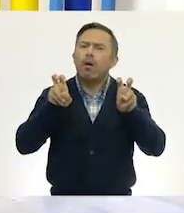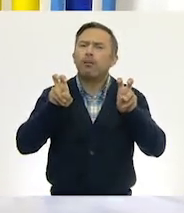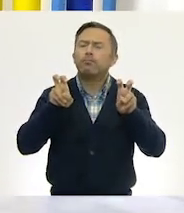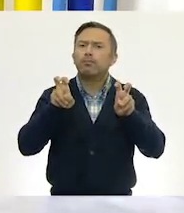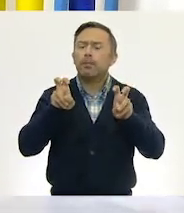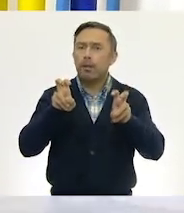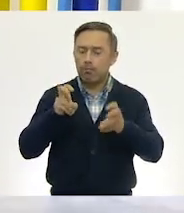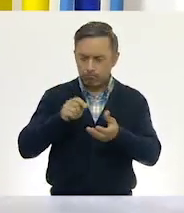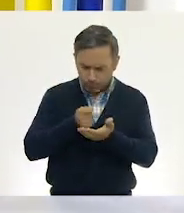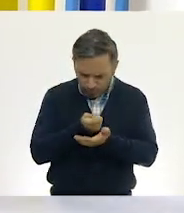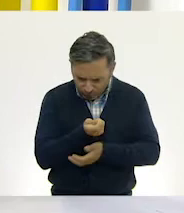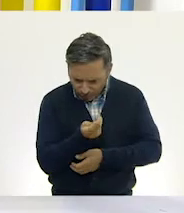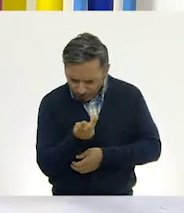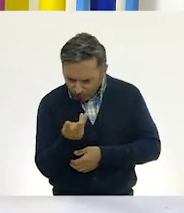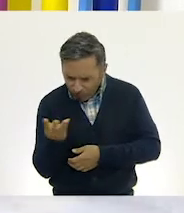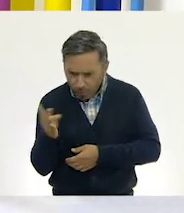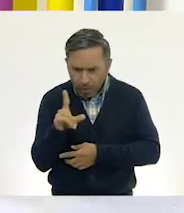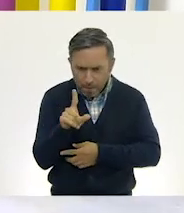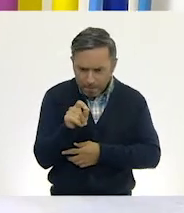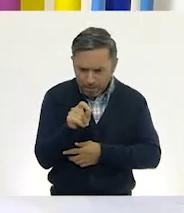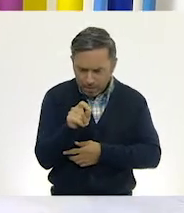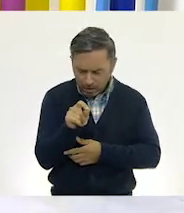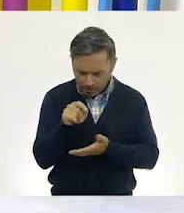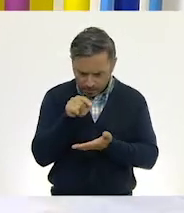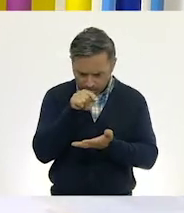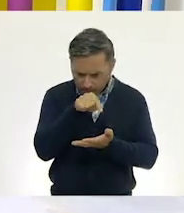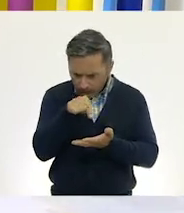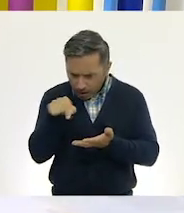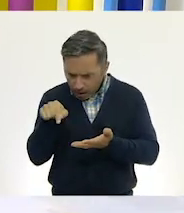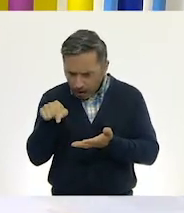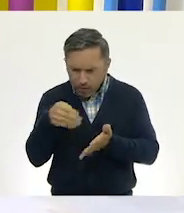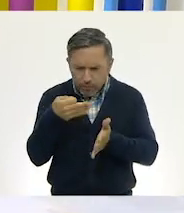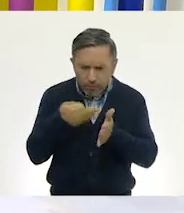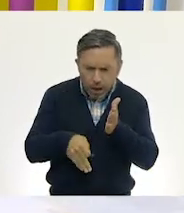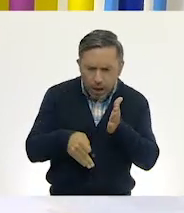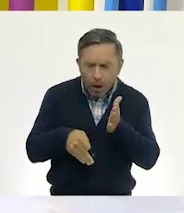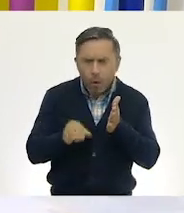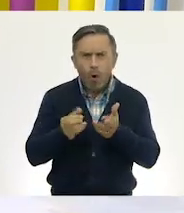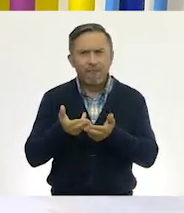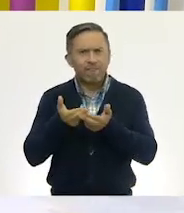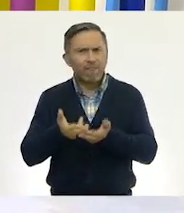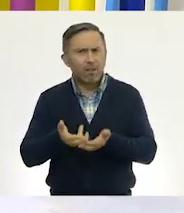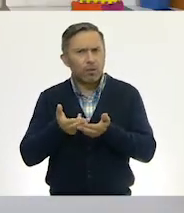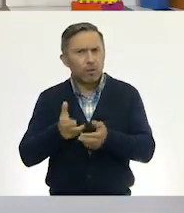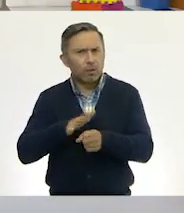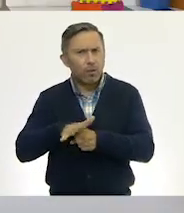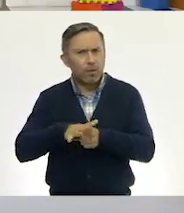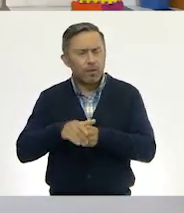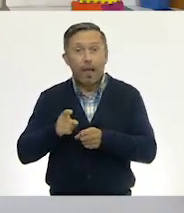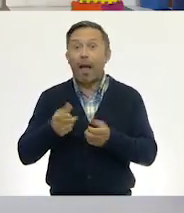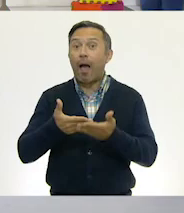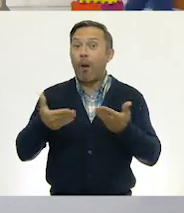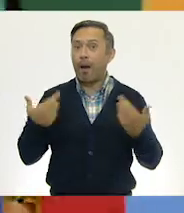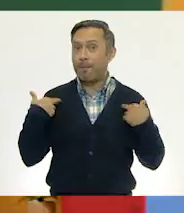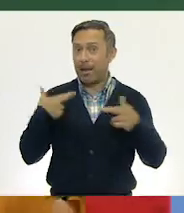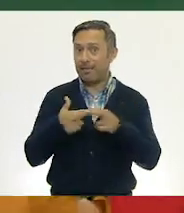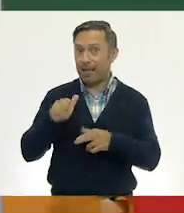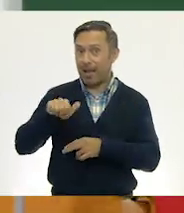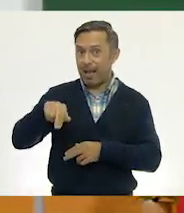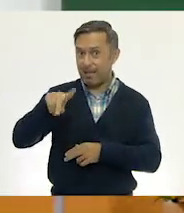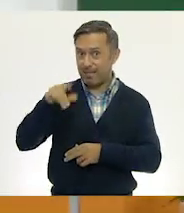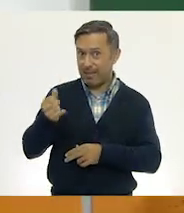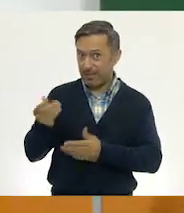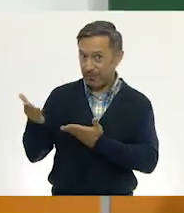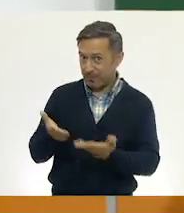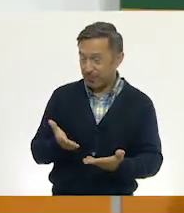20? No sabemos. Por eso, vamos a llamar a la maestra Angie para que nos ayude. Hola, maestra Angie, bienvenida. Hola, Pili, ¿cómo estás?